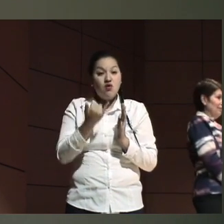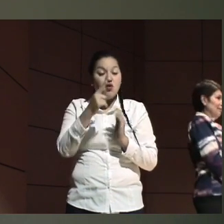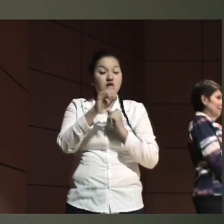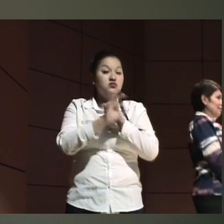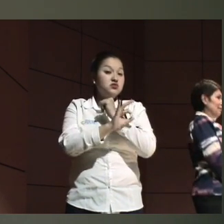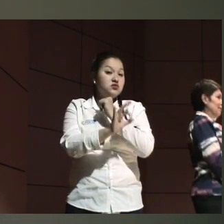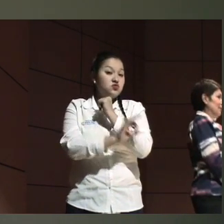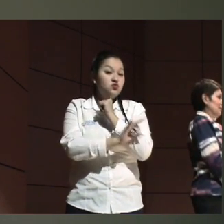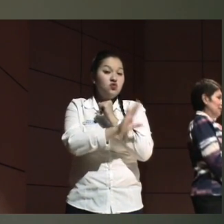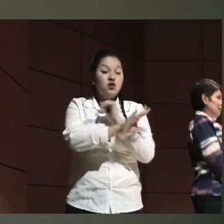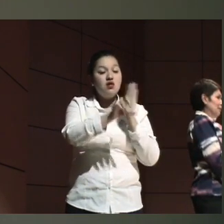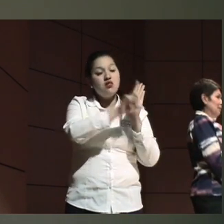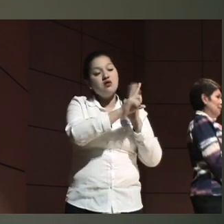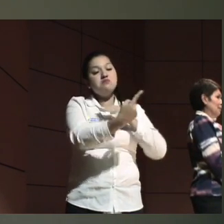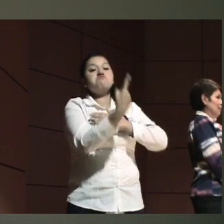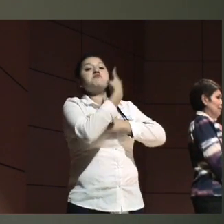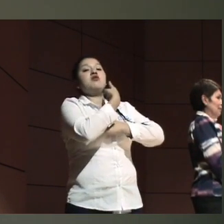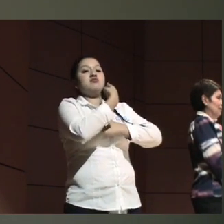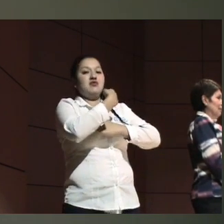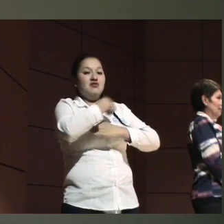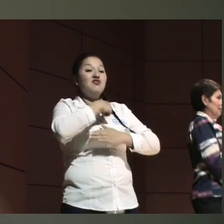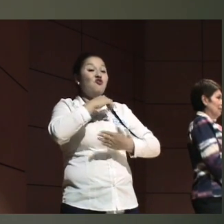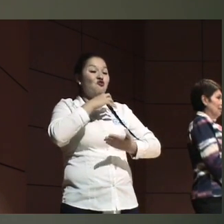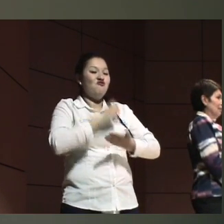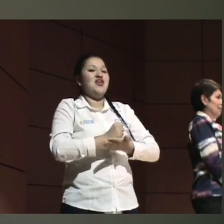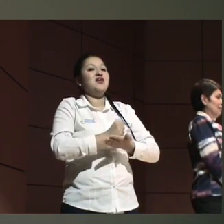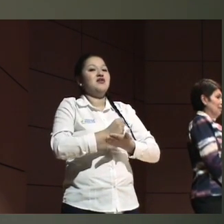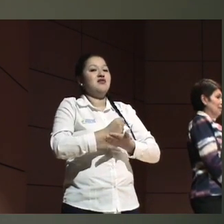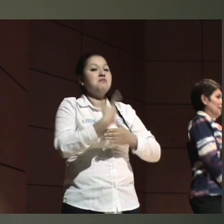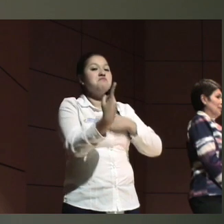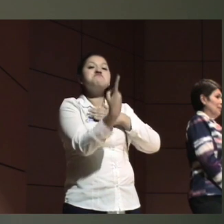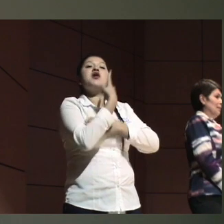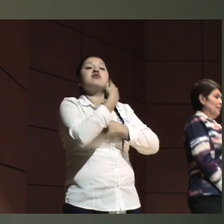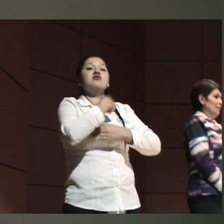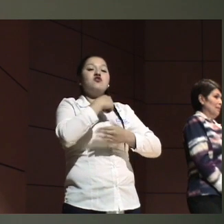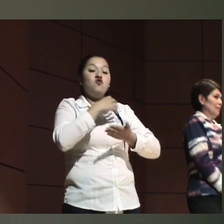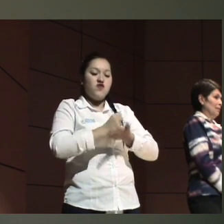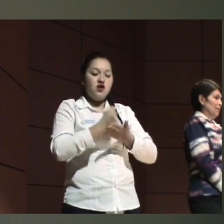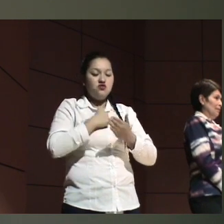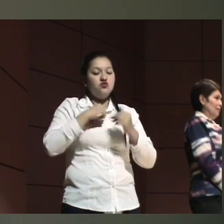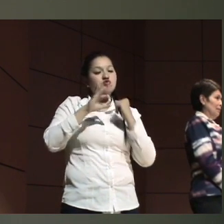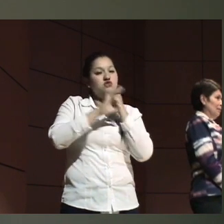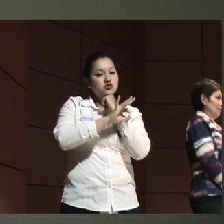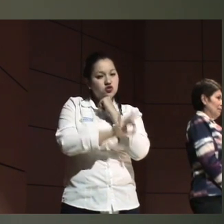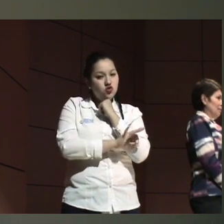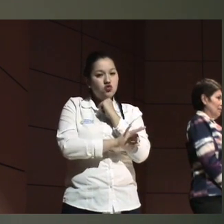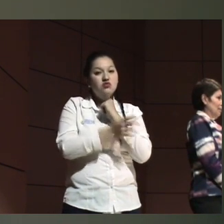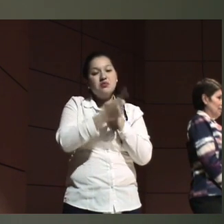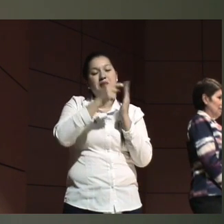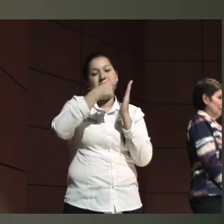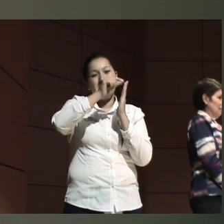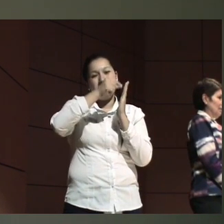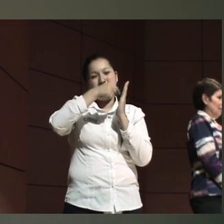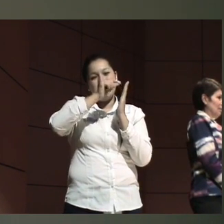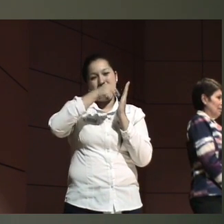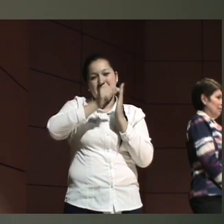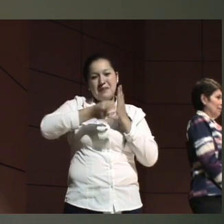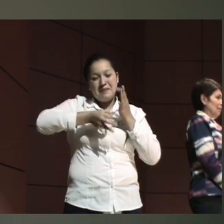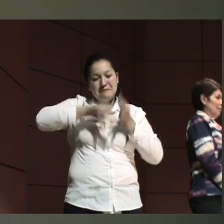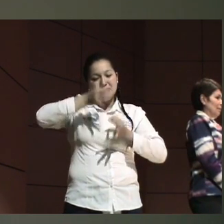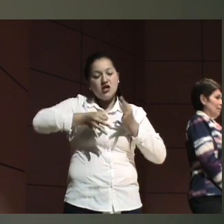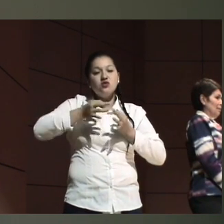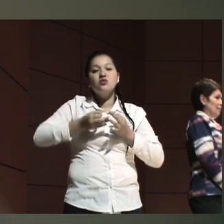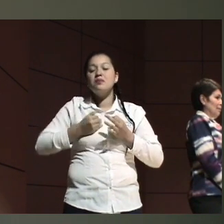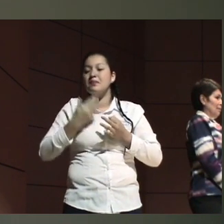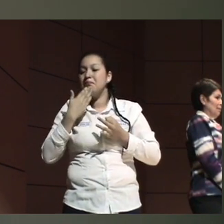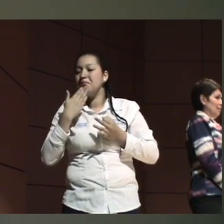ley de que reglamenta el ejercicio profesional de la psicología obliga al psicólogo y al perito concretamente a elaborar